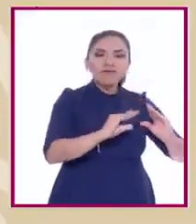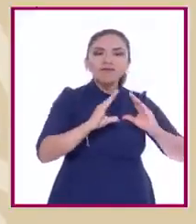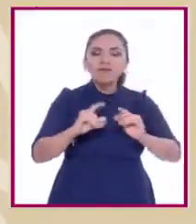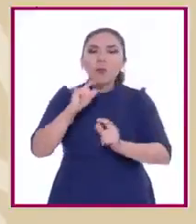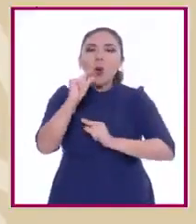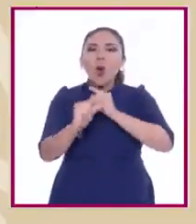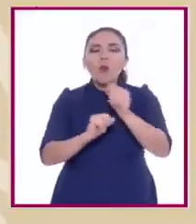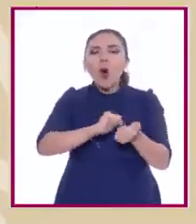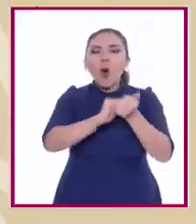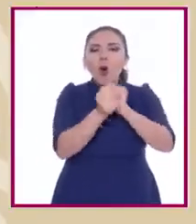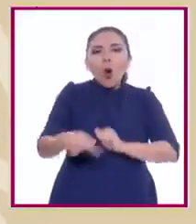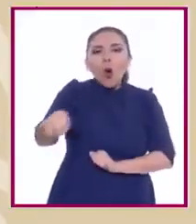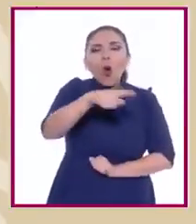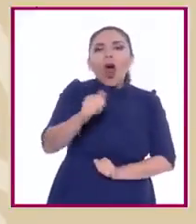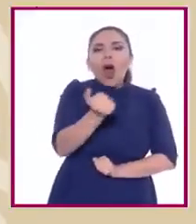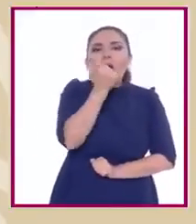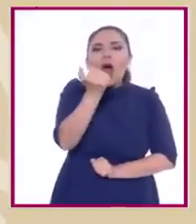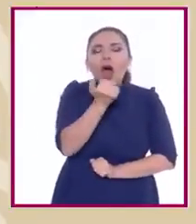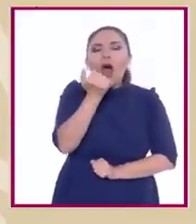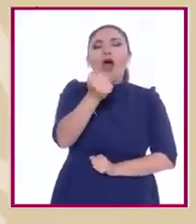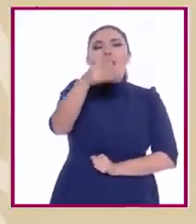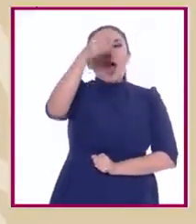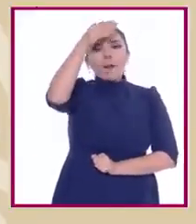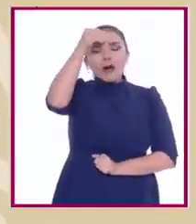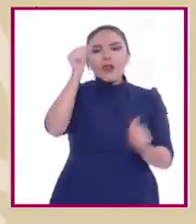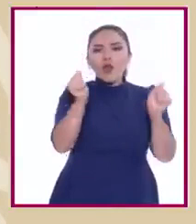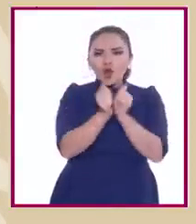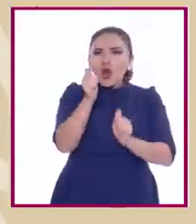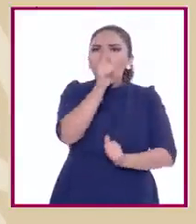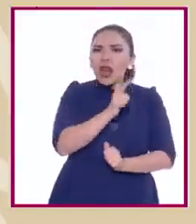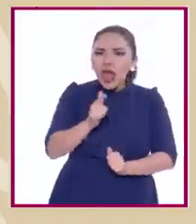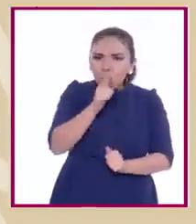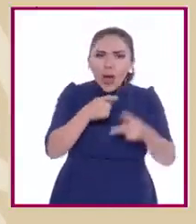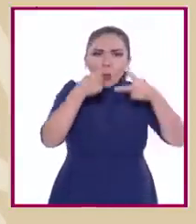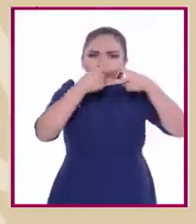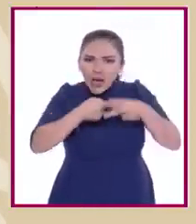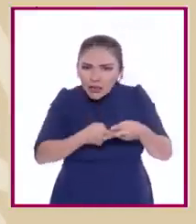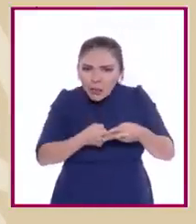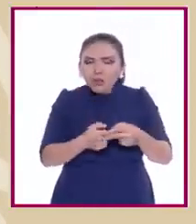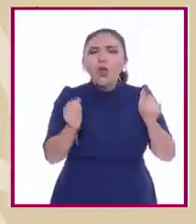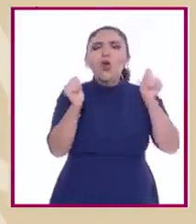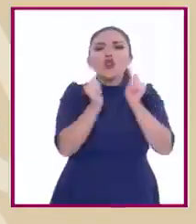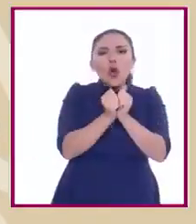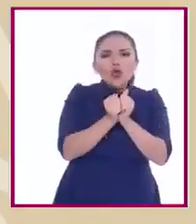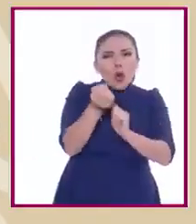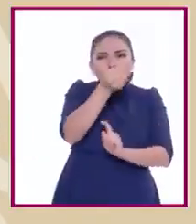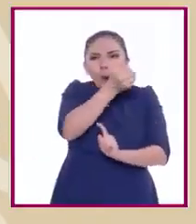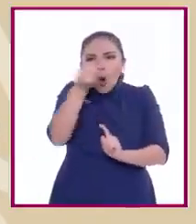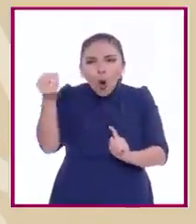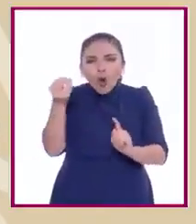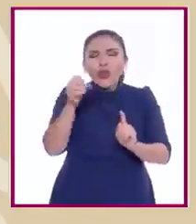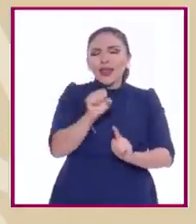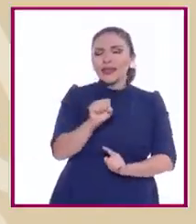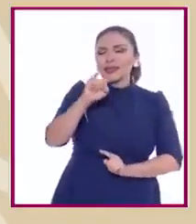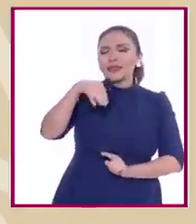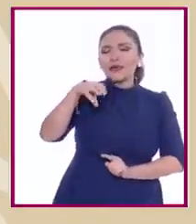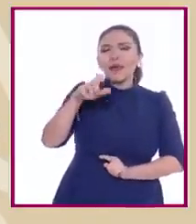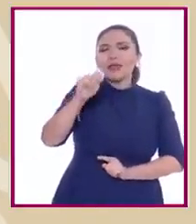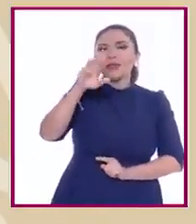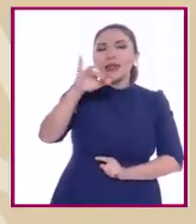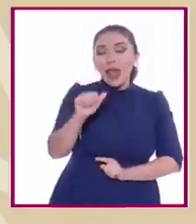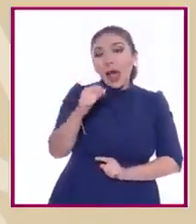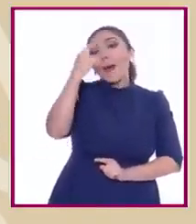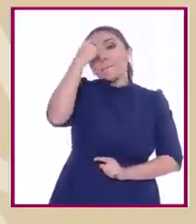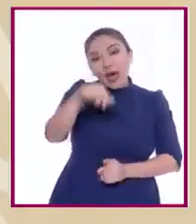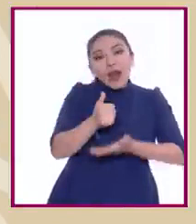formación, cómo poco a poco ellos van formando desde el lenguaje matemático, desde la simetría, porque es la